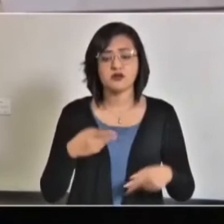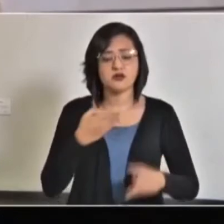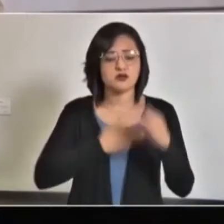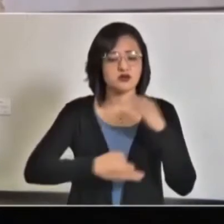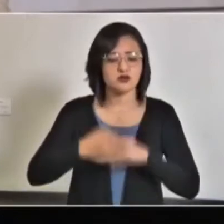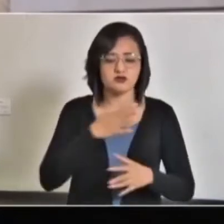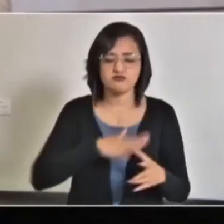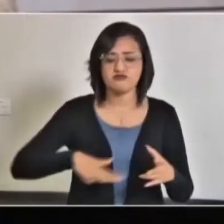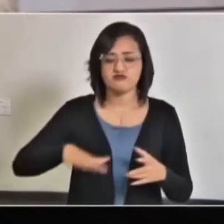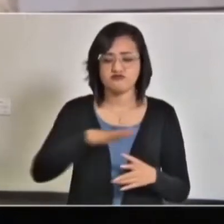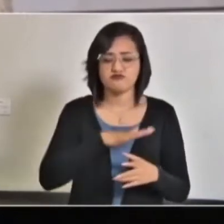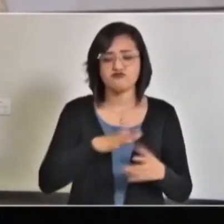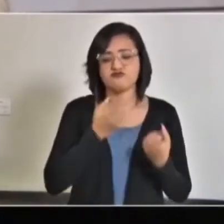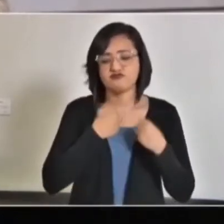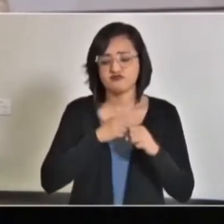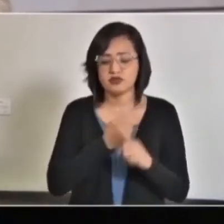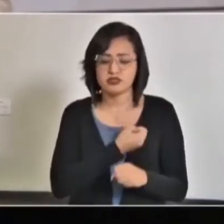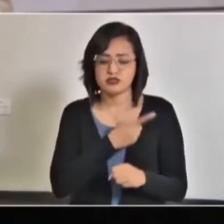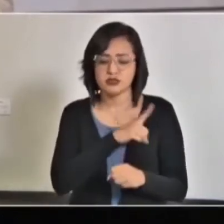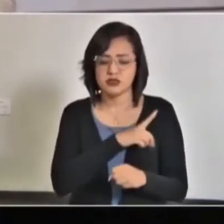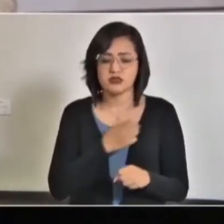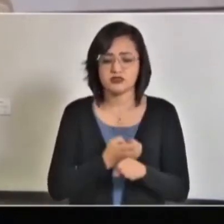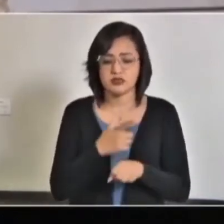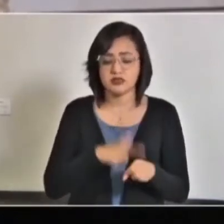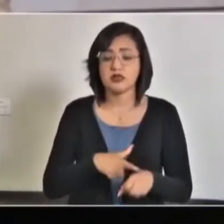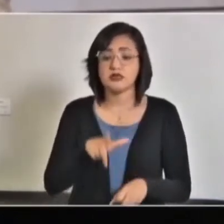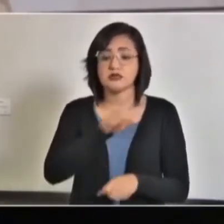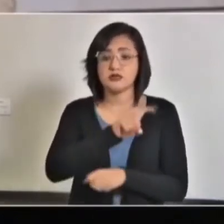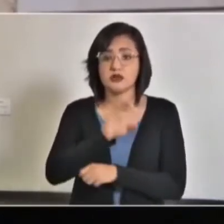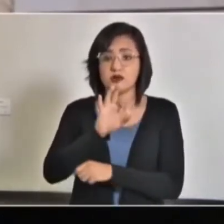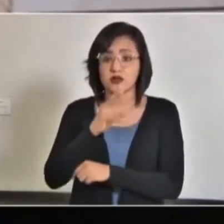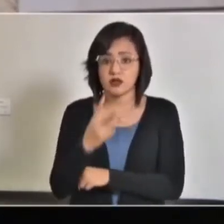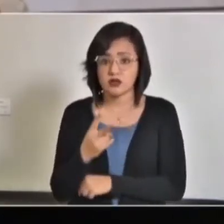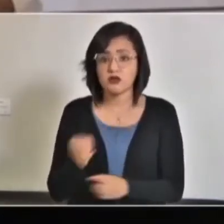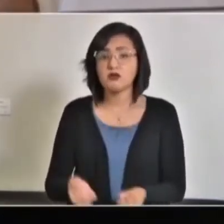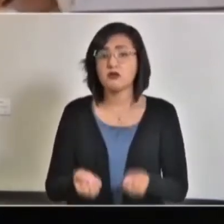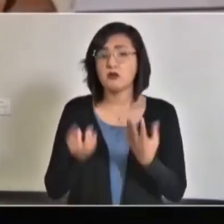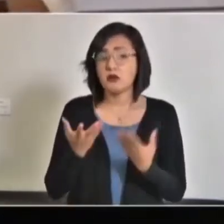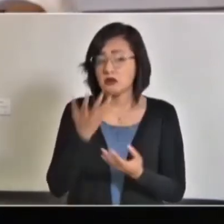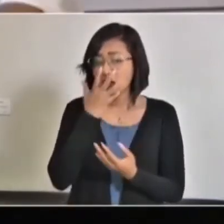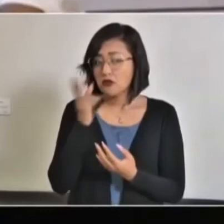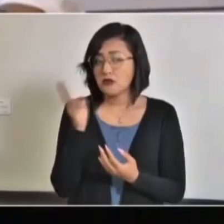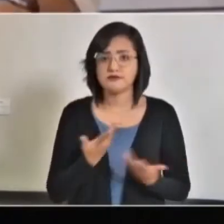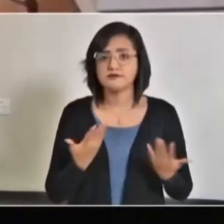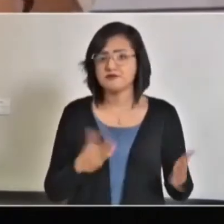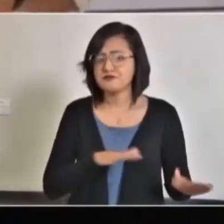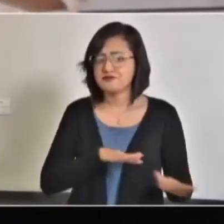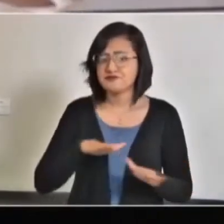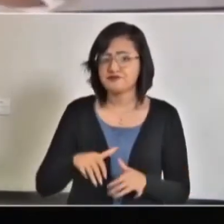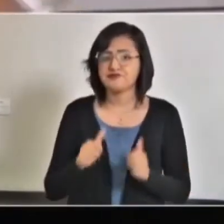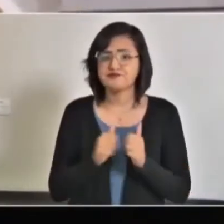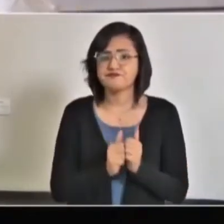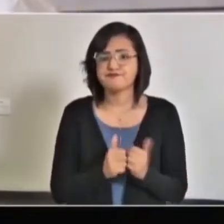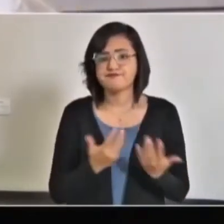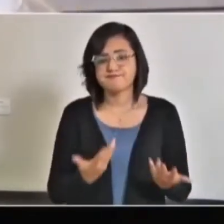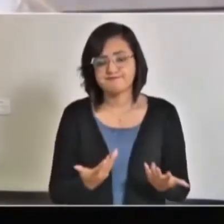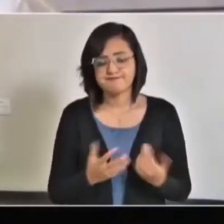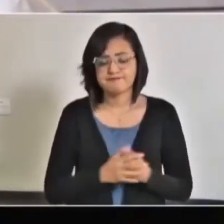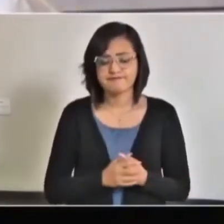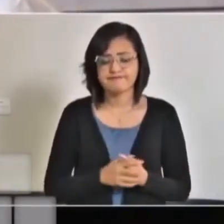el sector y de estos 142 requieren de ventilación asistida. En lo que